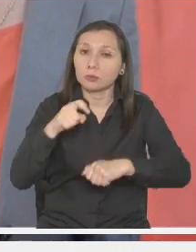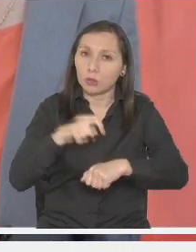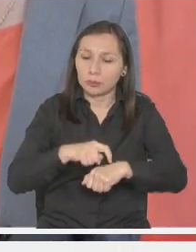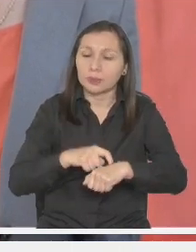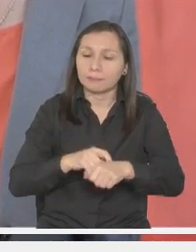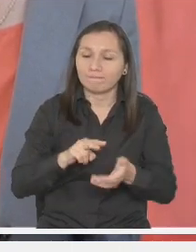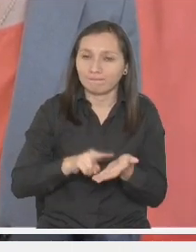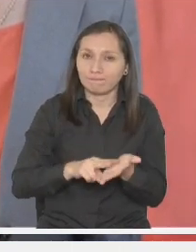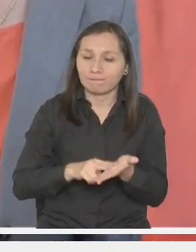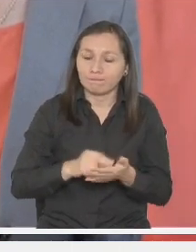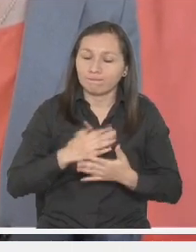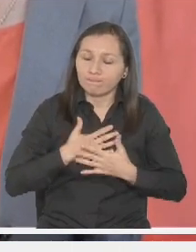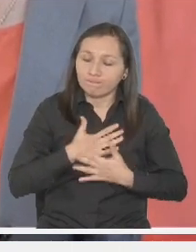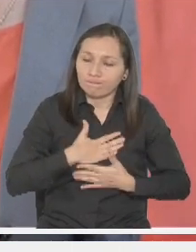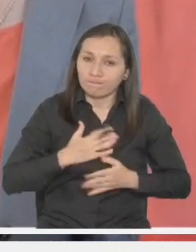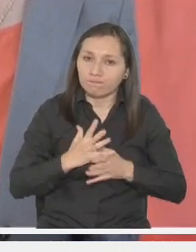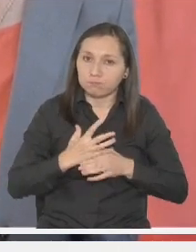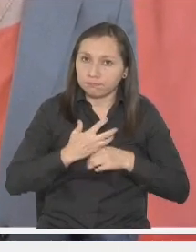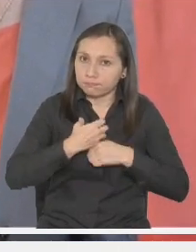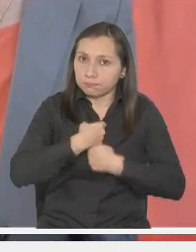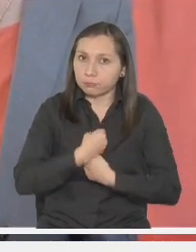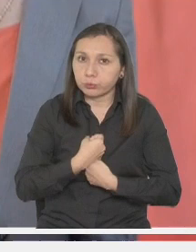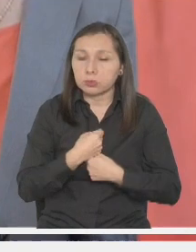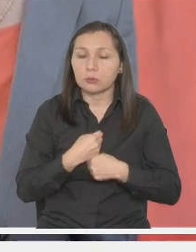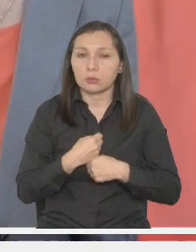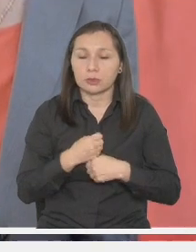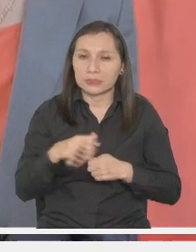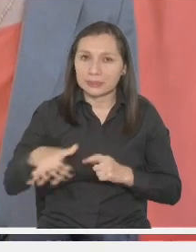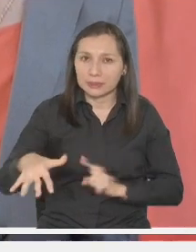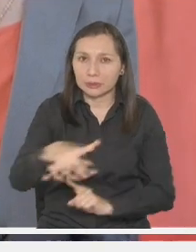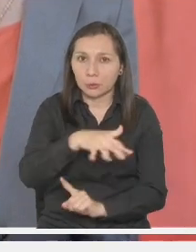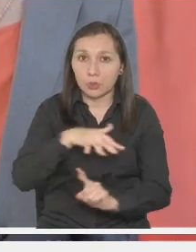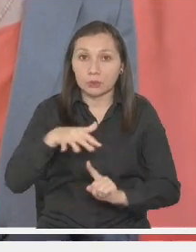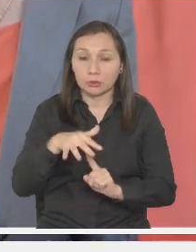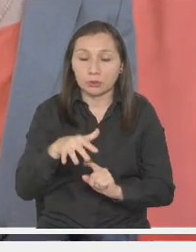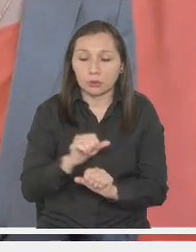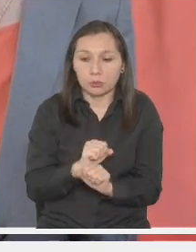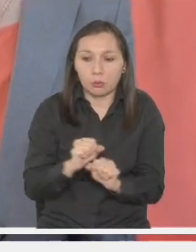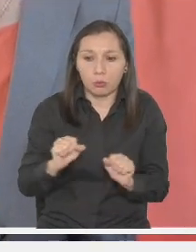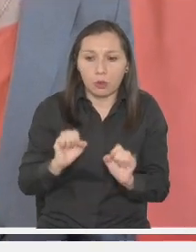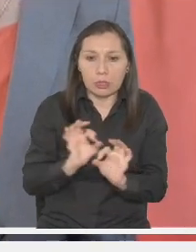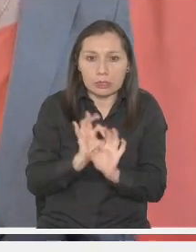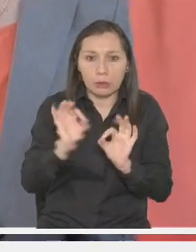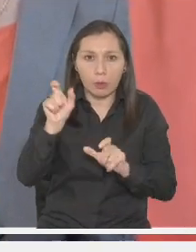sin lugar a dudas, conmovedores en un caso que no deja